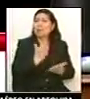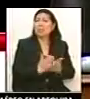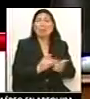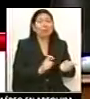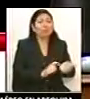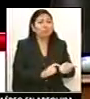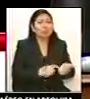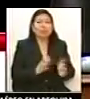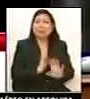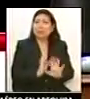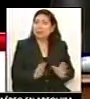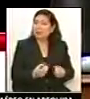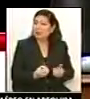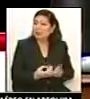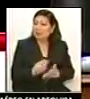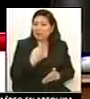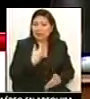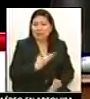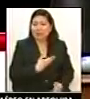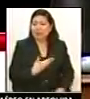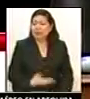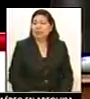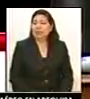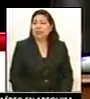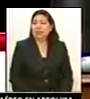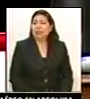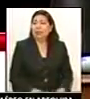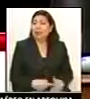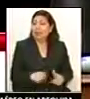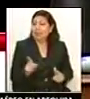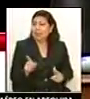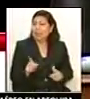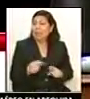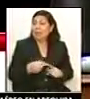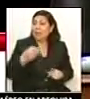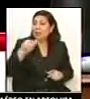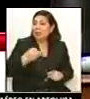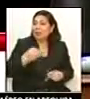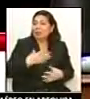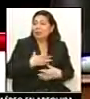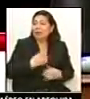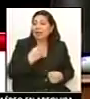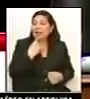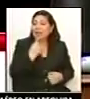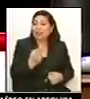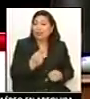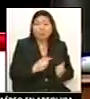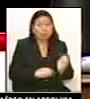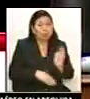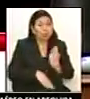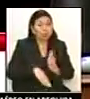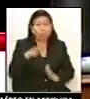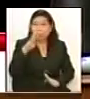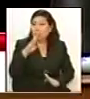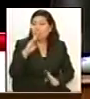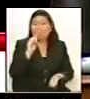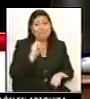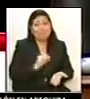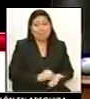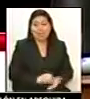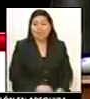anemia, que no son las cifras que ha dicho el presidente, porque han salido los especialistas en salud a decir que la anemia ha aumentado,